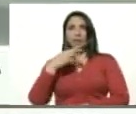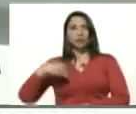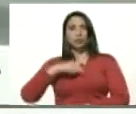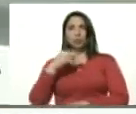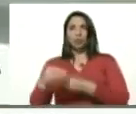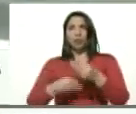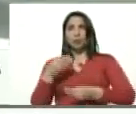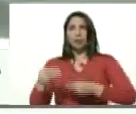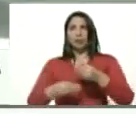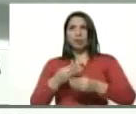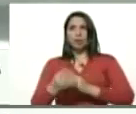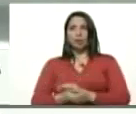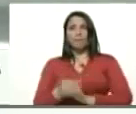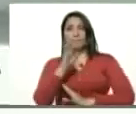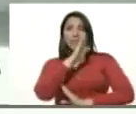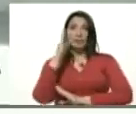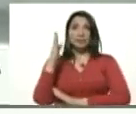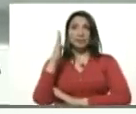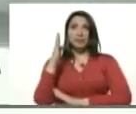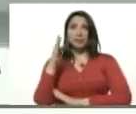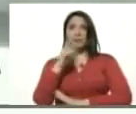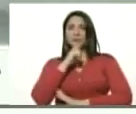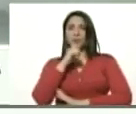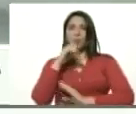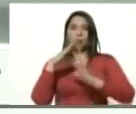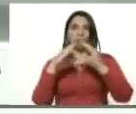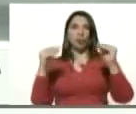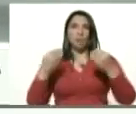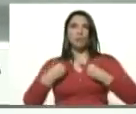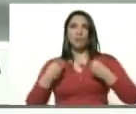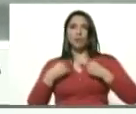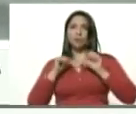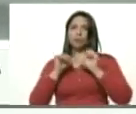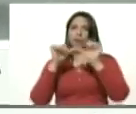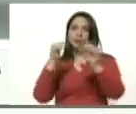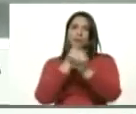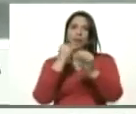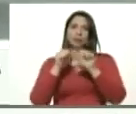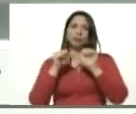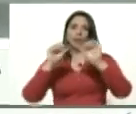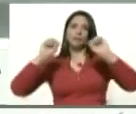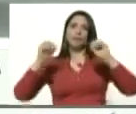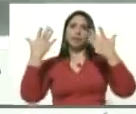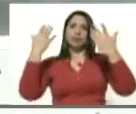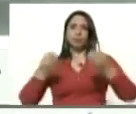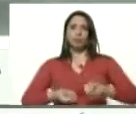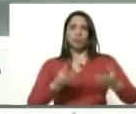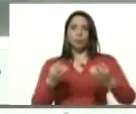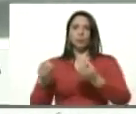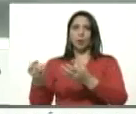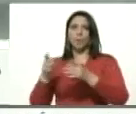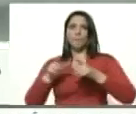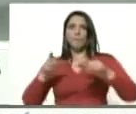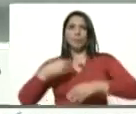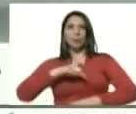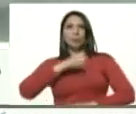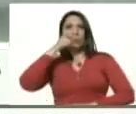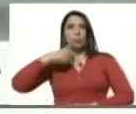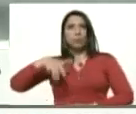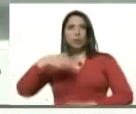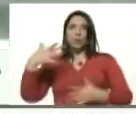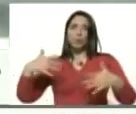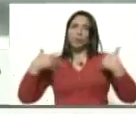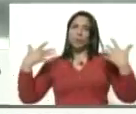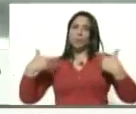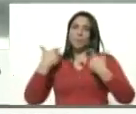haciendo para, en medio de toda esta dificultad que estamos viviendo, seguir trabajando, seguir venciendo y dándole espacio a nuestro pueblo para la alegría,